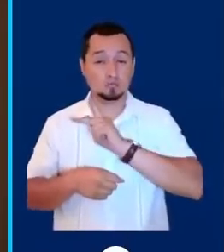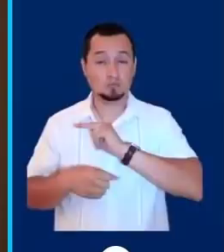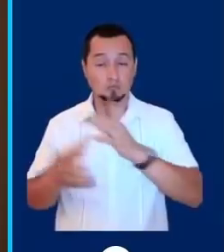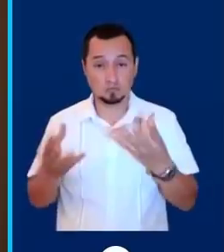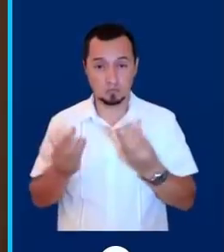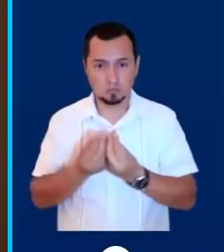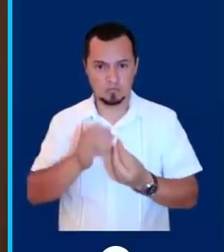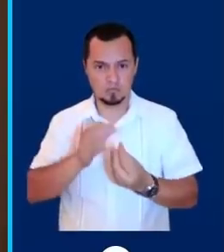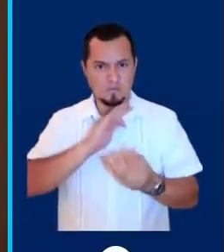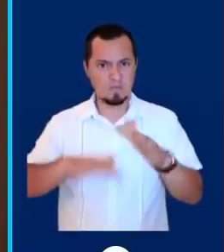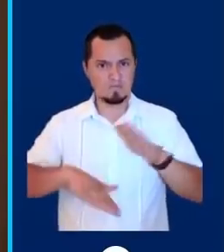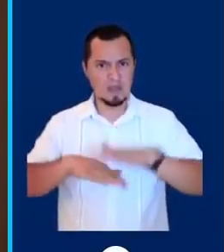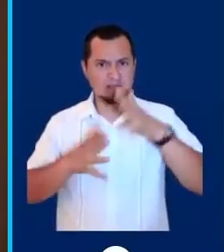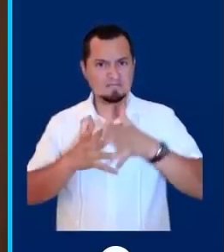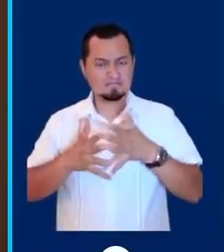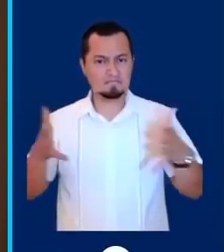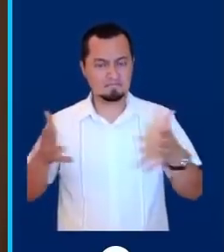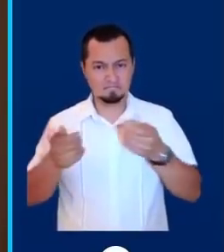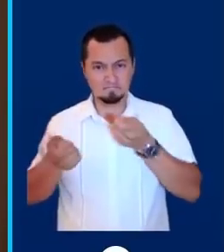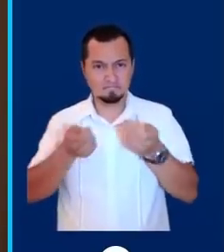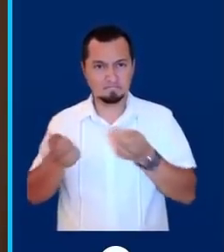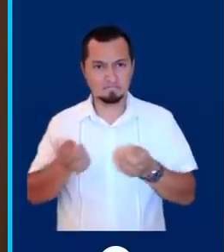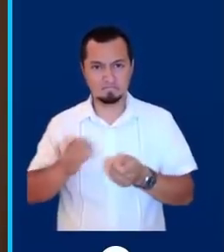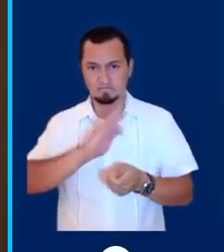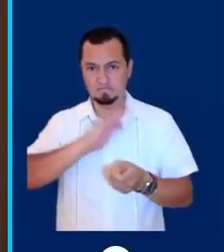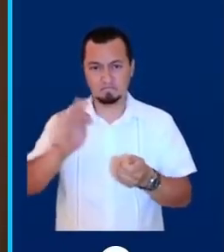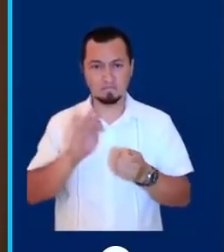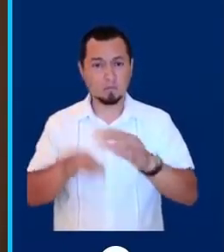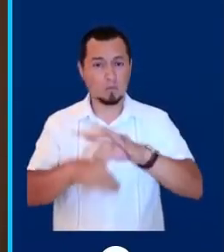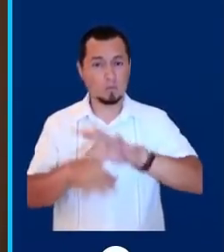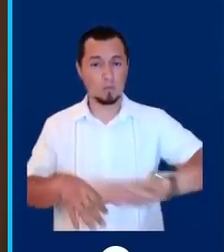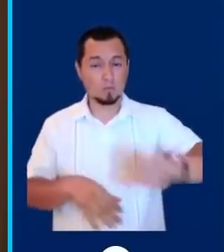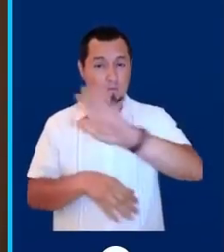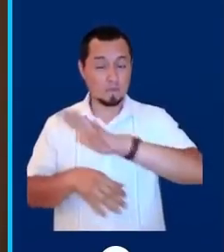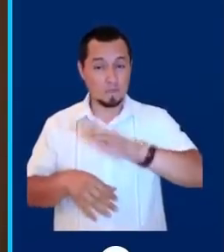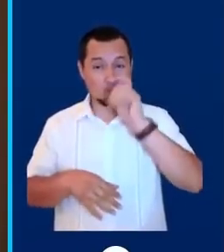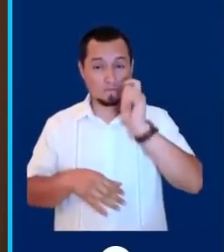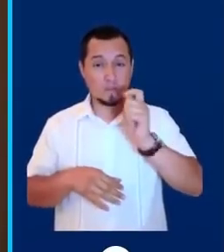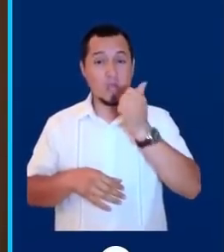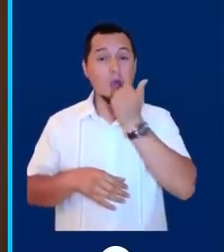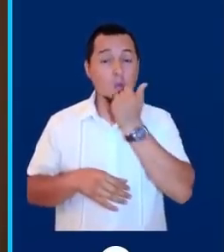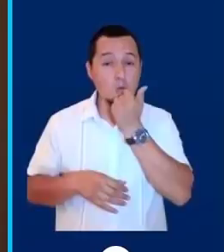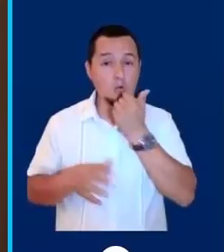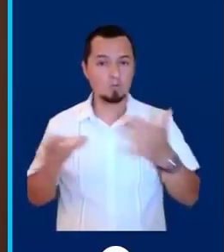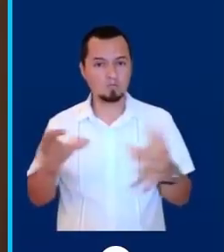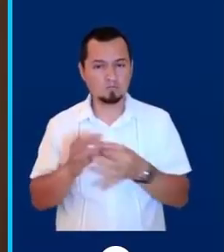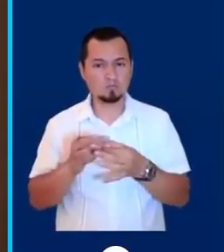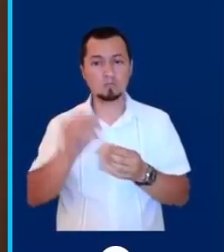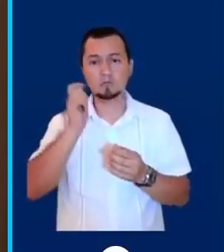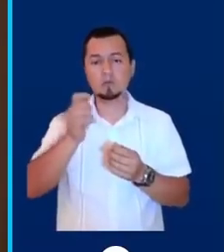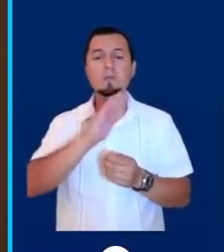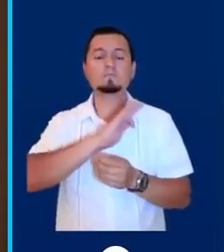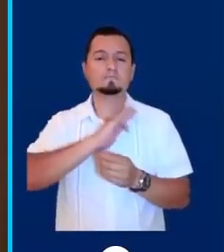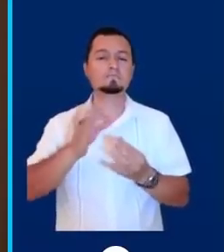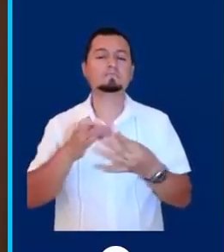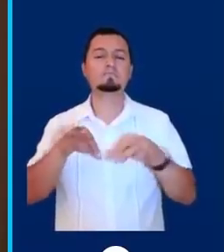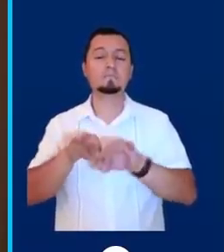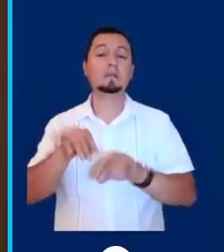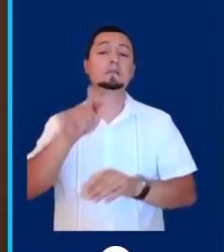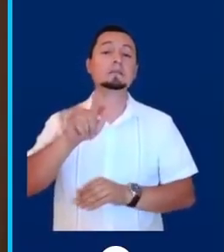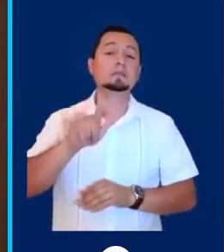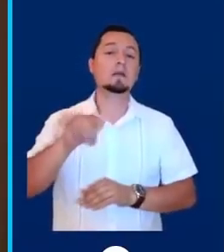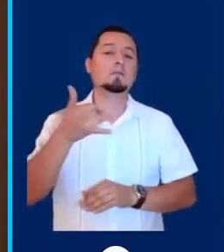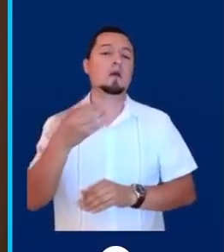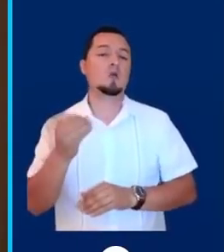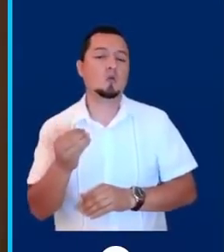consideramos que para aumentar el tipo de actividades presenciales y el porcentaje de alumnos presentes, era conveniente esperarse hasta el 17